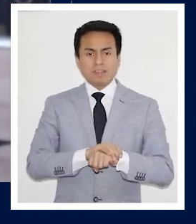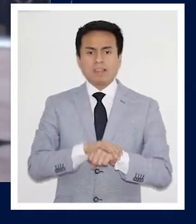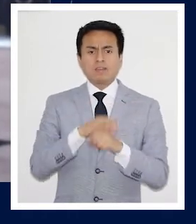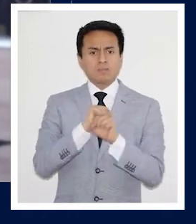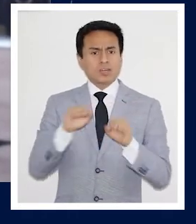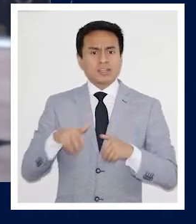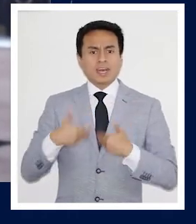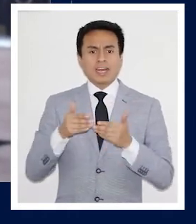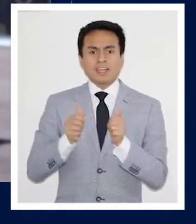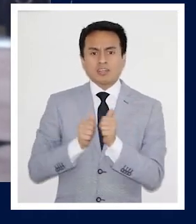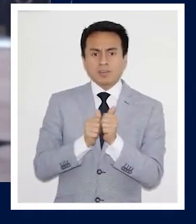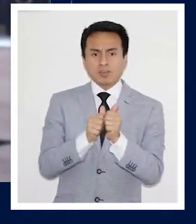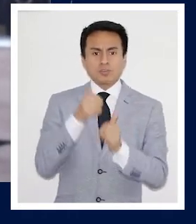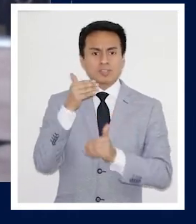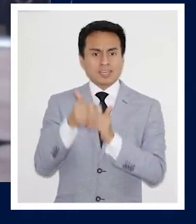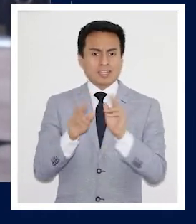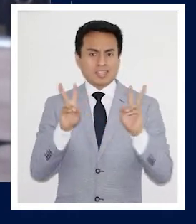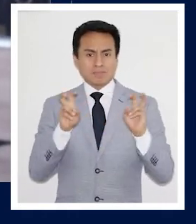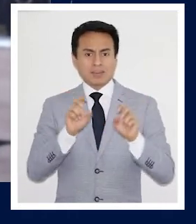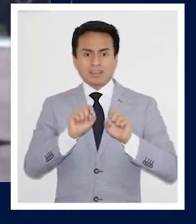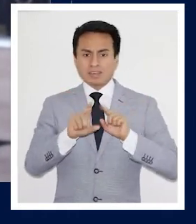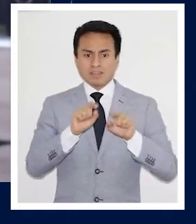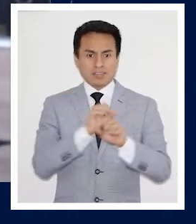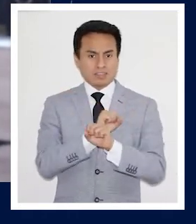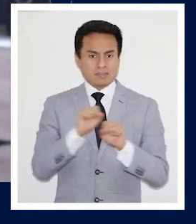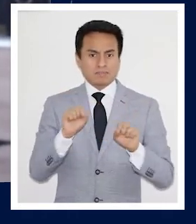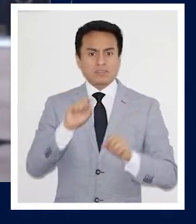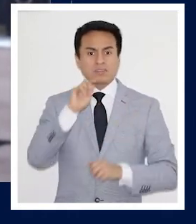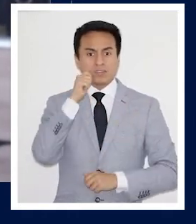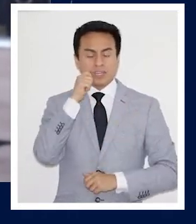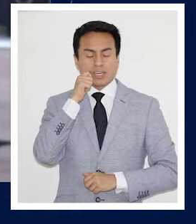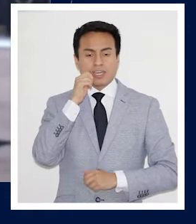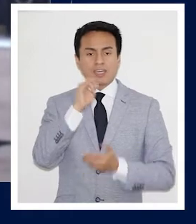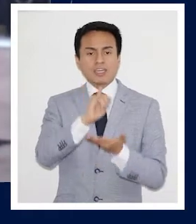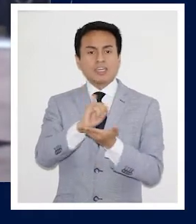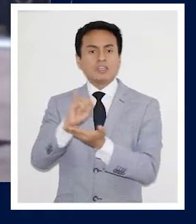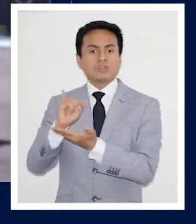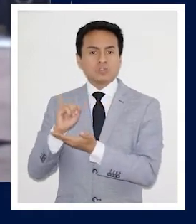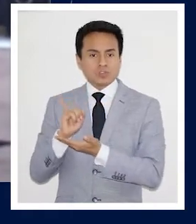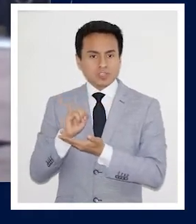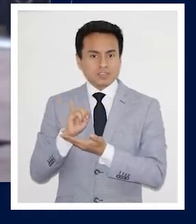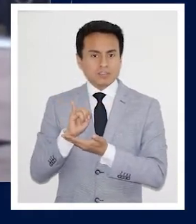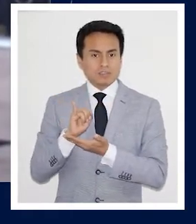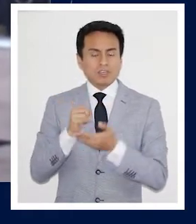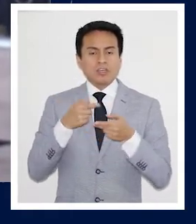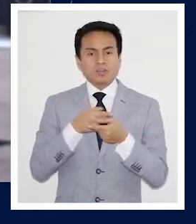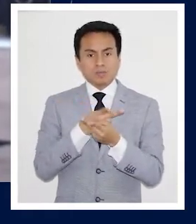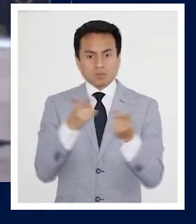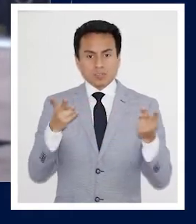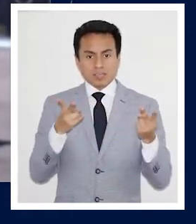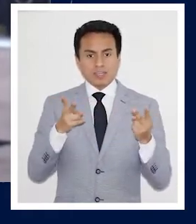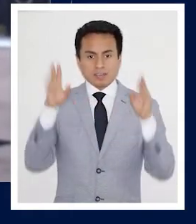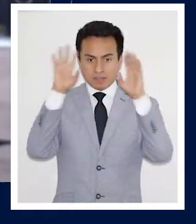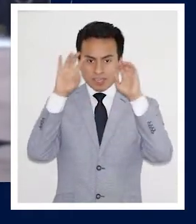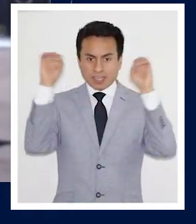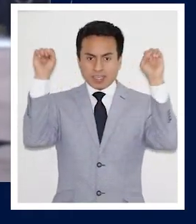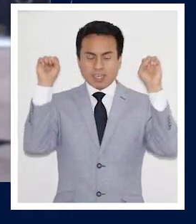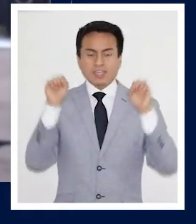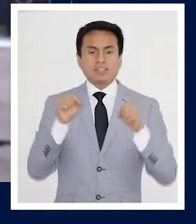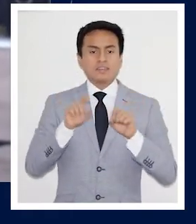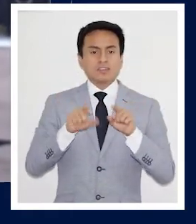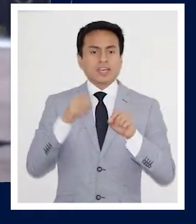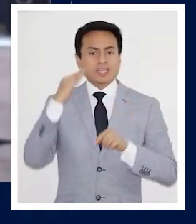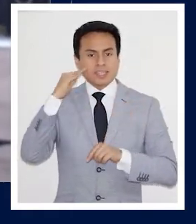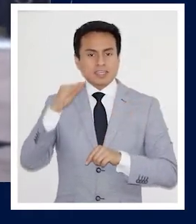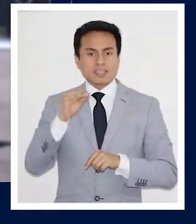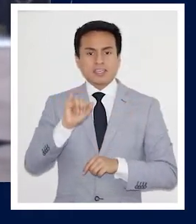detenidas, no pueden prestarles asesoramiento procesal respecto de su defensa. Me refiero a las instituciones públicas como la Fiscalía,